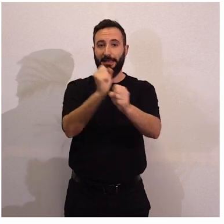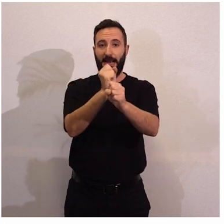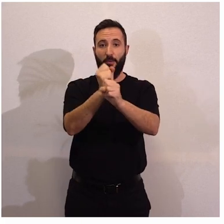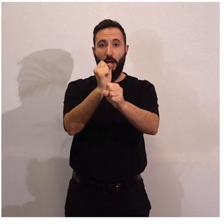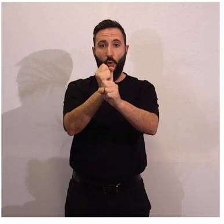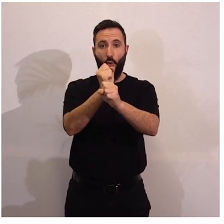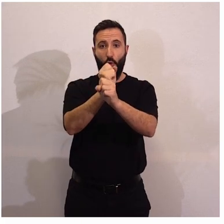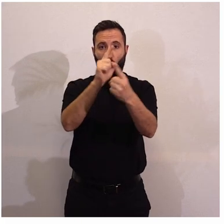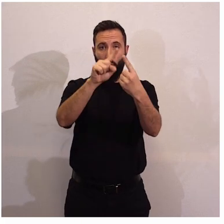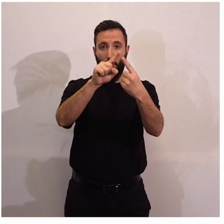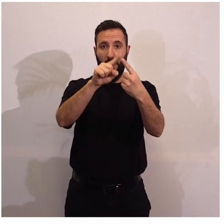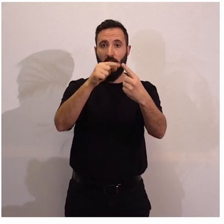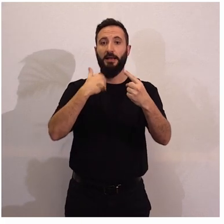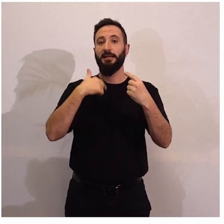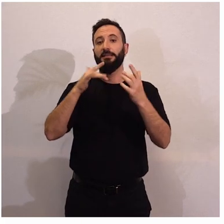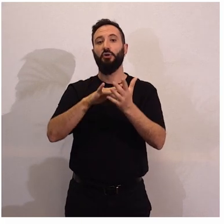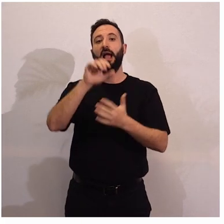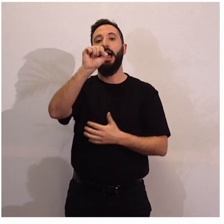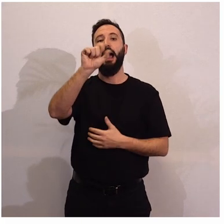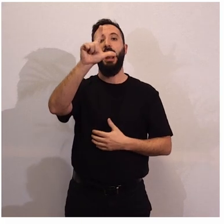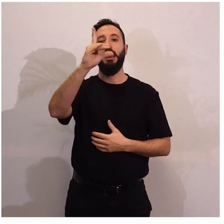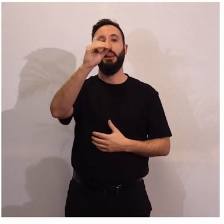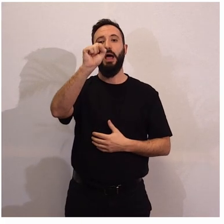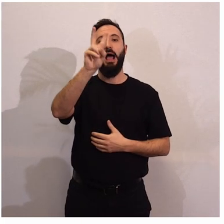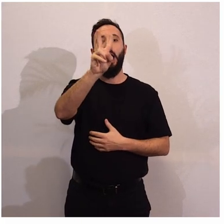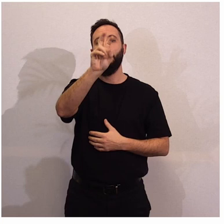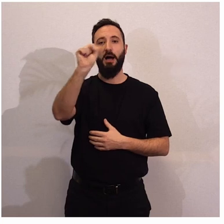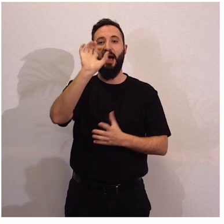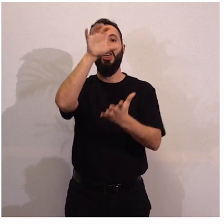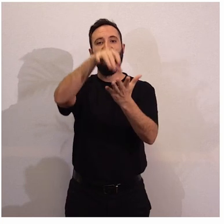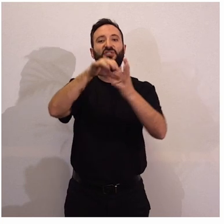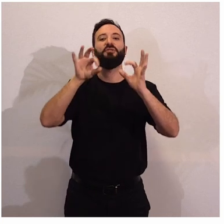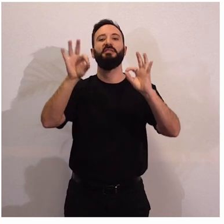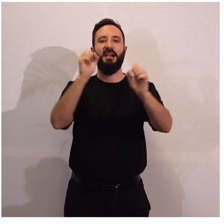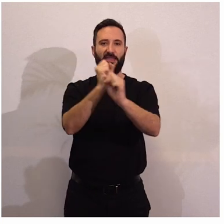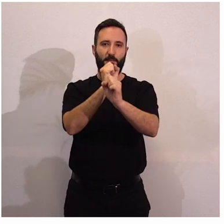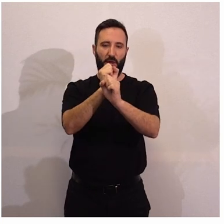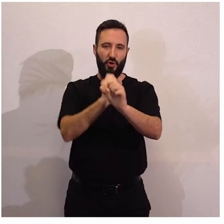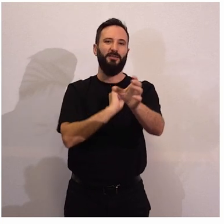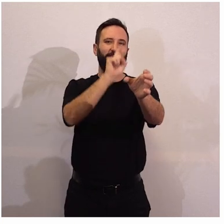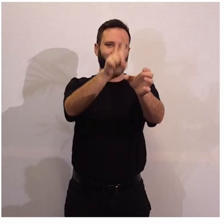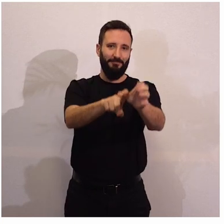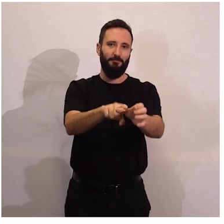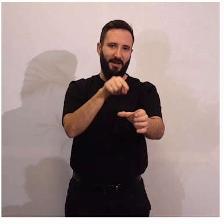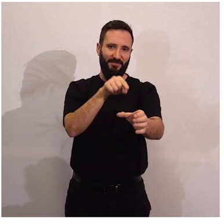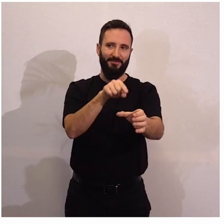planteabas. Yo trabajo para Aldaba, es un centro especial de empleo. Precisamente, pues,